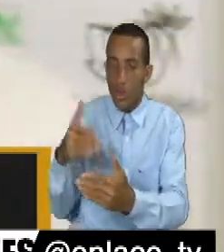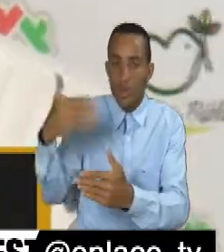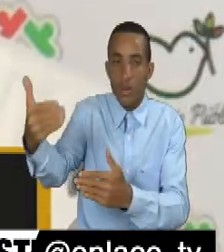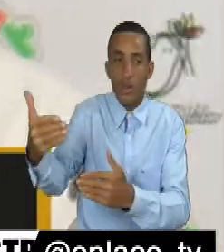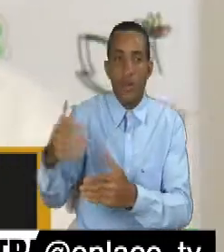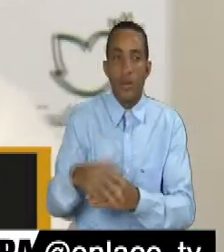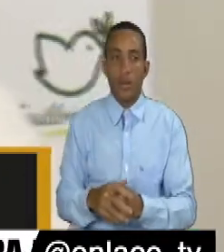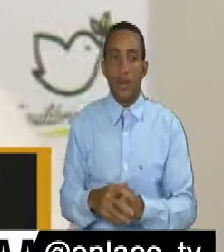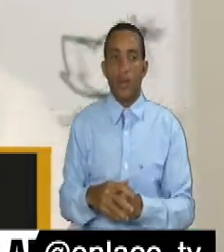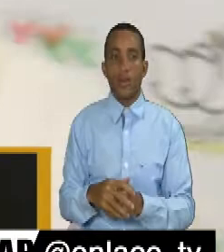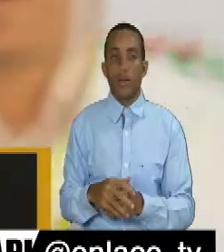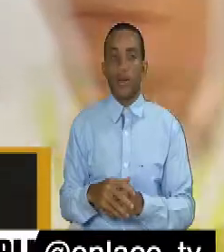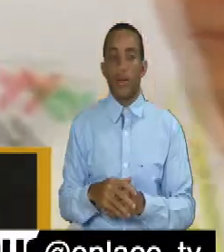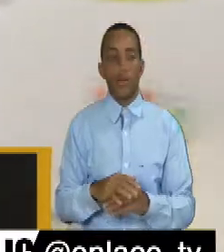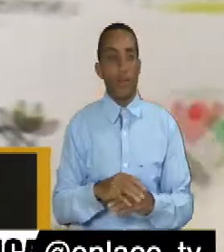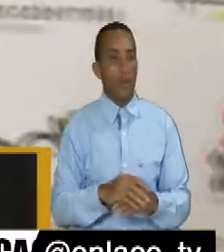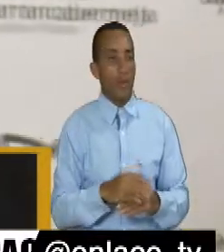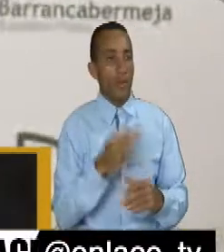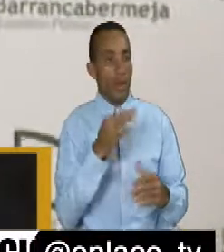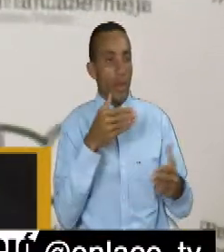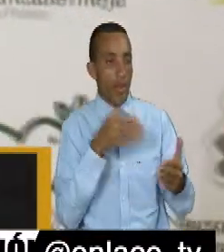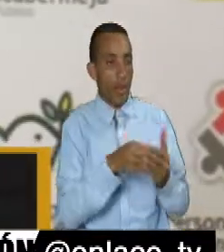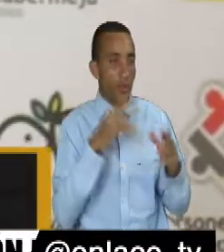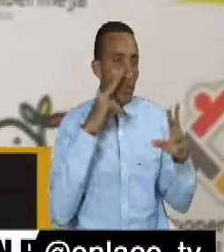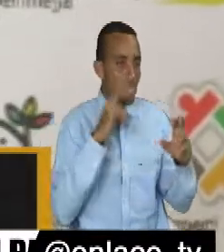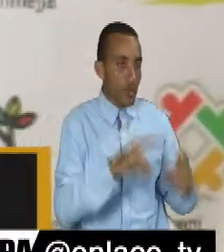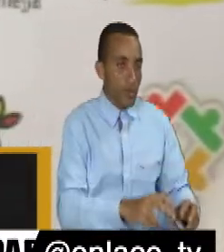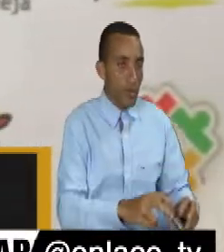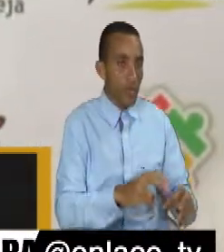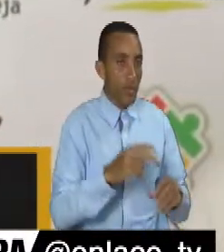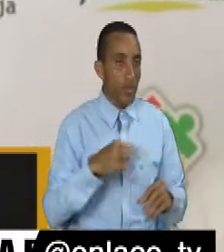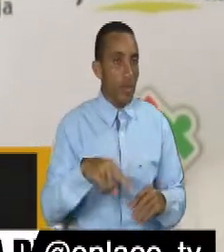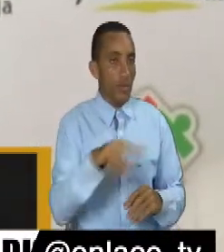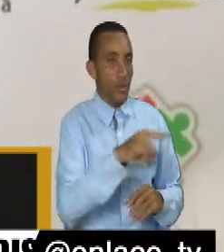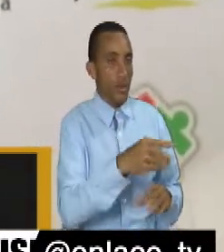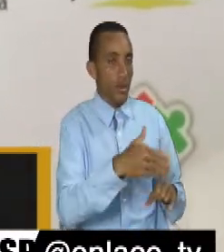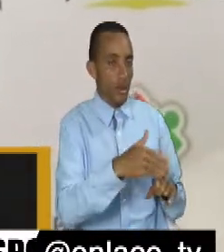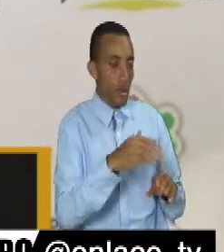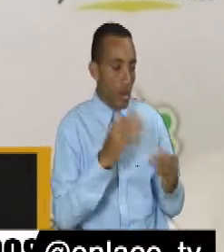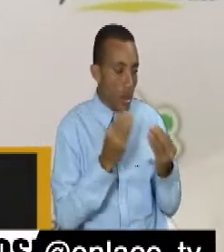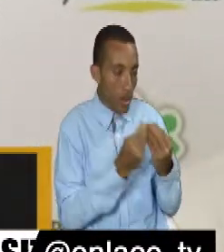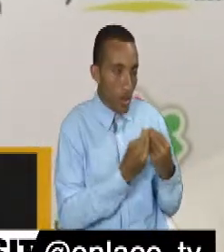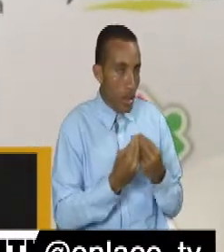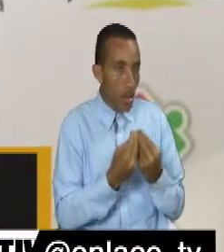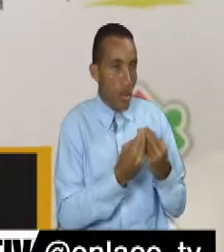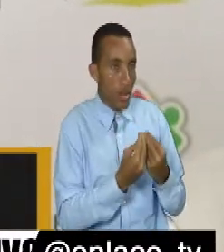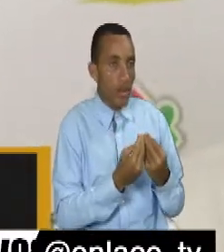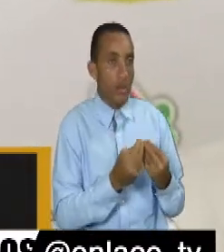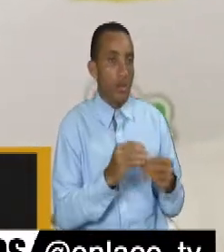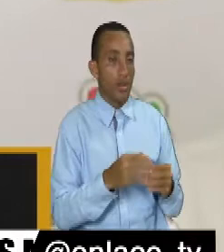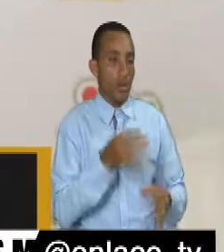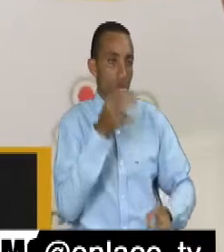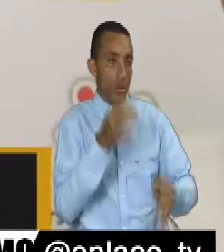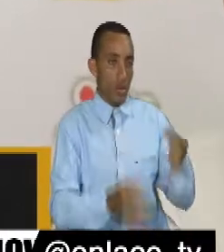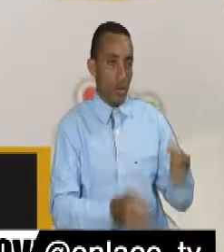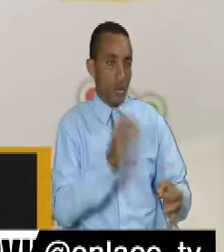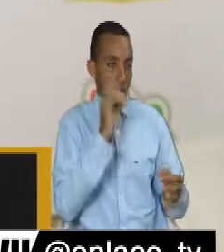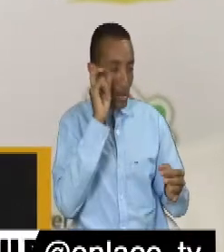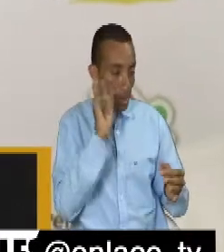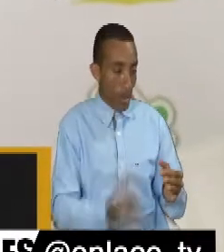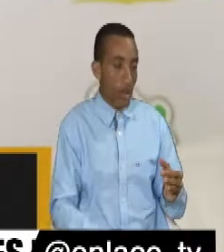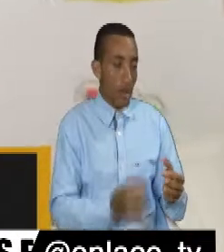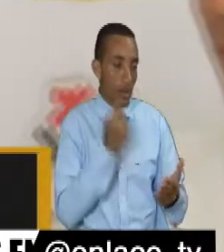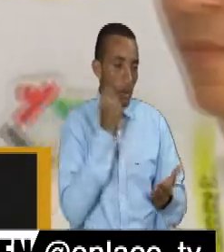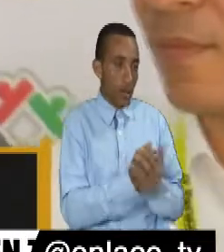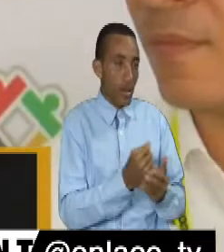quiera que se está tutelando una investigación, una indagación preliminar que tiene el Consejo Nacional Electoral, el juez estaría obligado a pronunciarse antes de